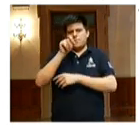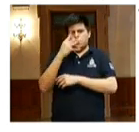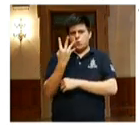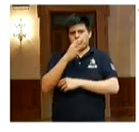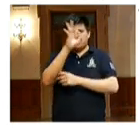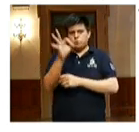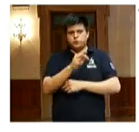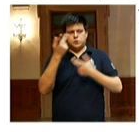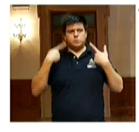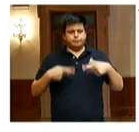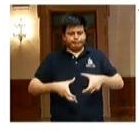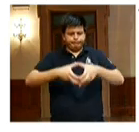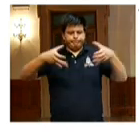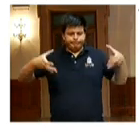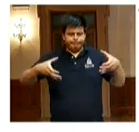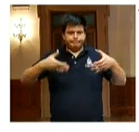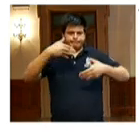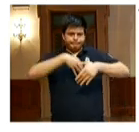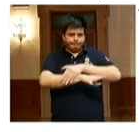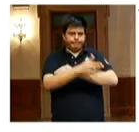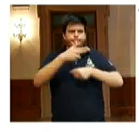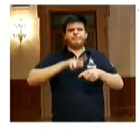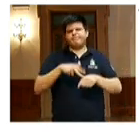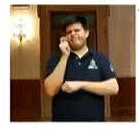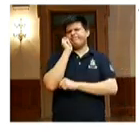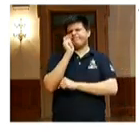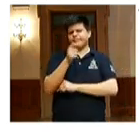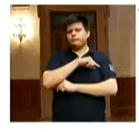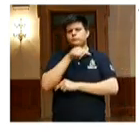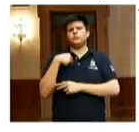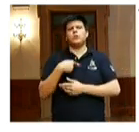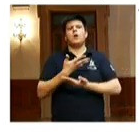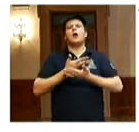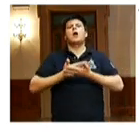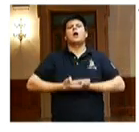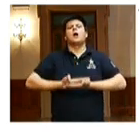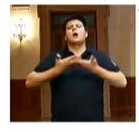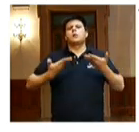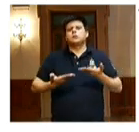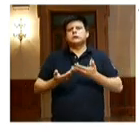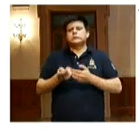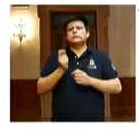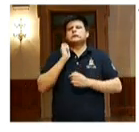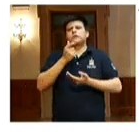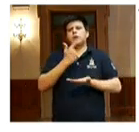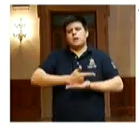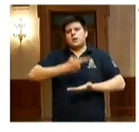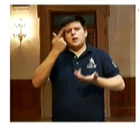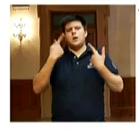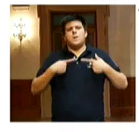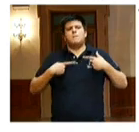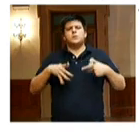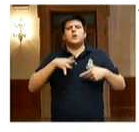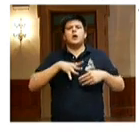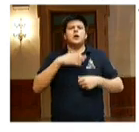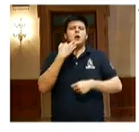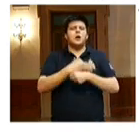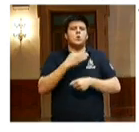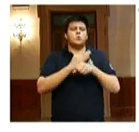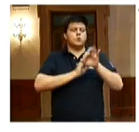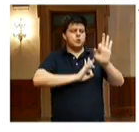hospitalizado esto que nos habla nos habla de la gravedad de los casos que estamos atendiendo